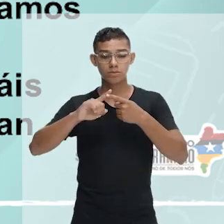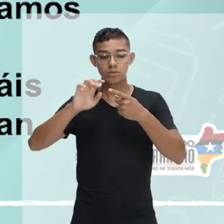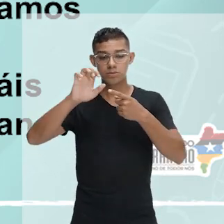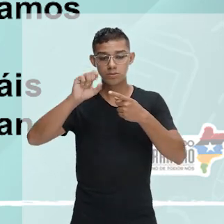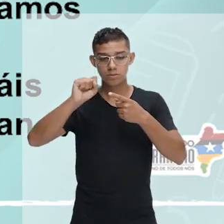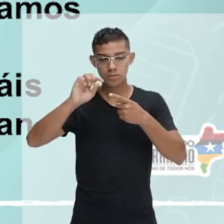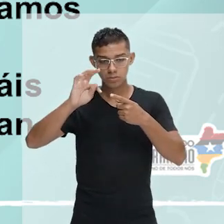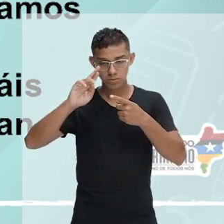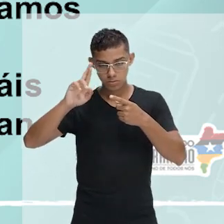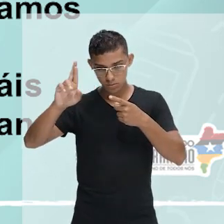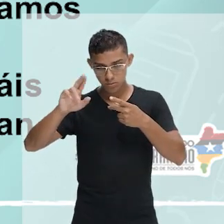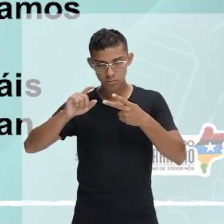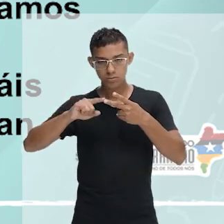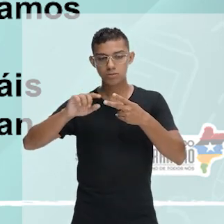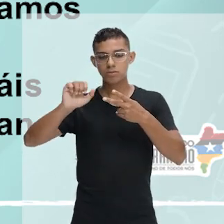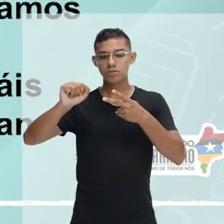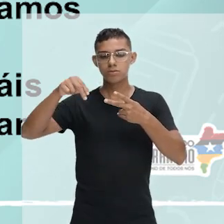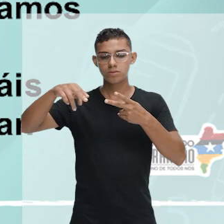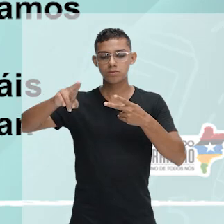Então, yo